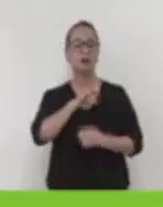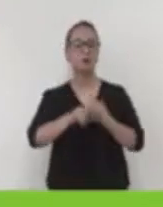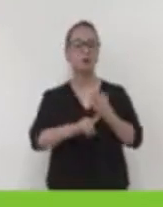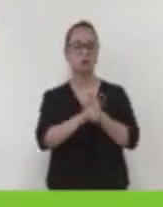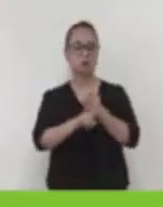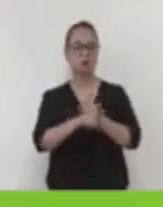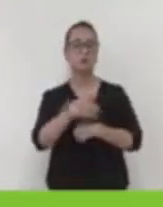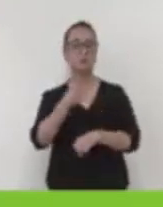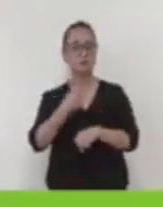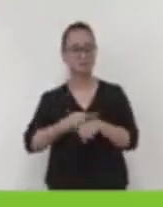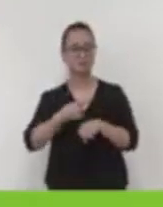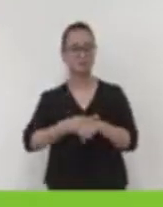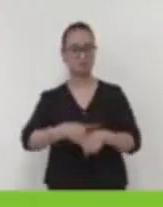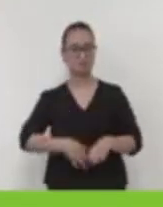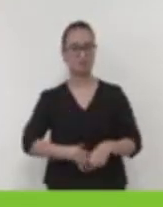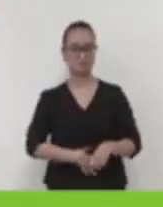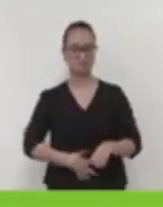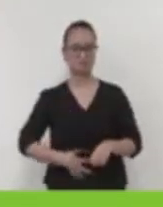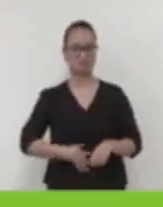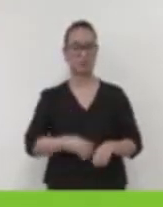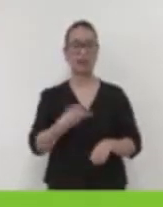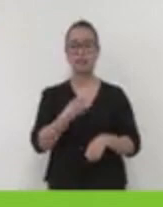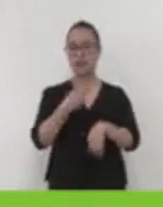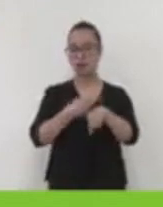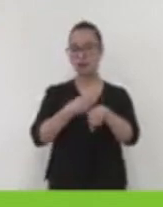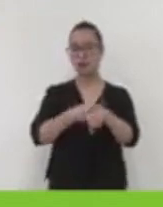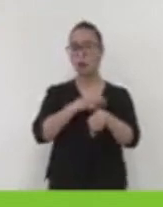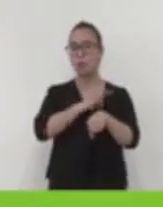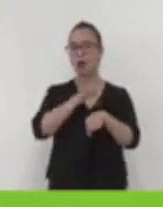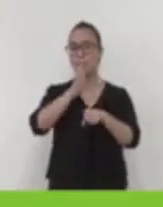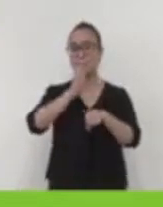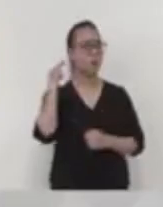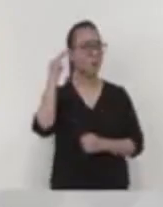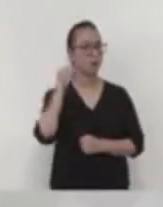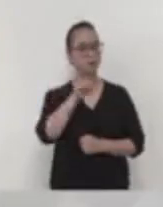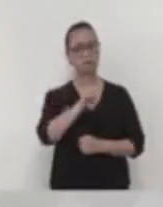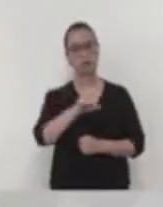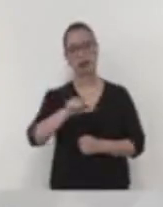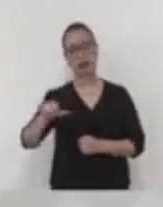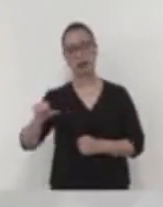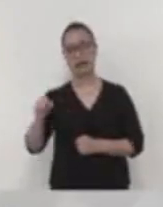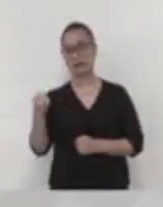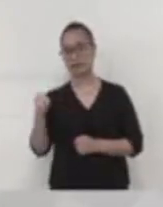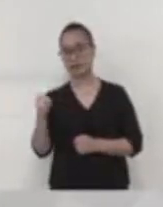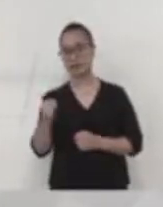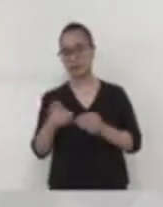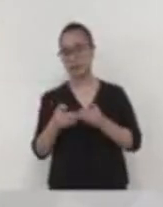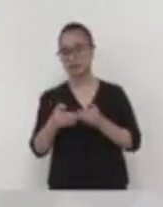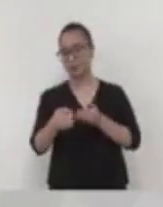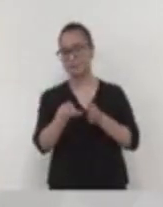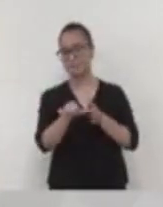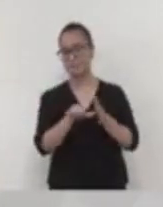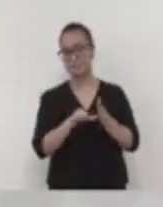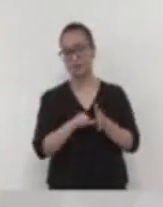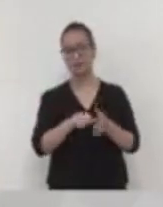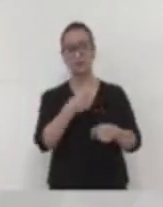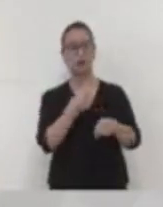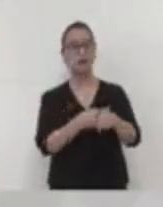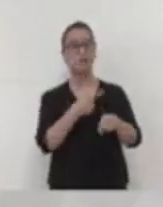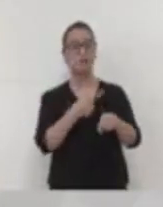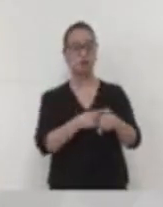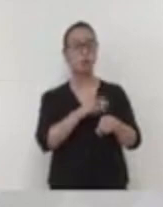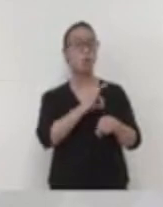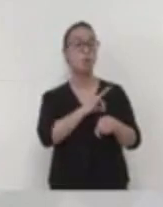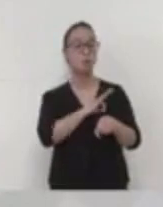puede dañar el cerebro un corazón la función renal y muscular son meses en los que aumenta el riesgo de enfermedades por